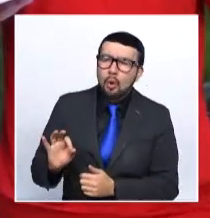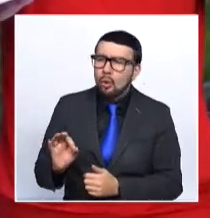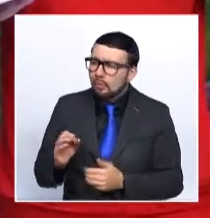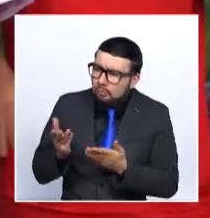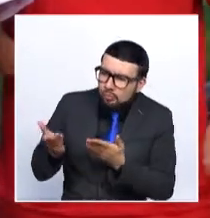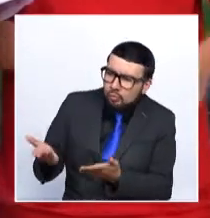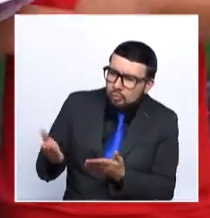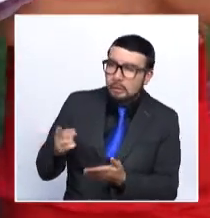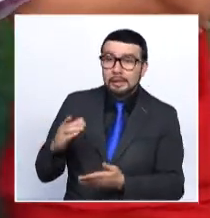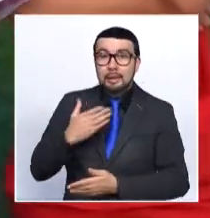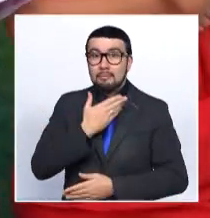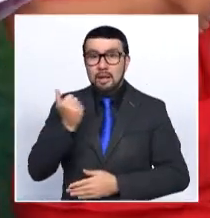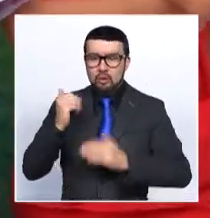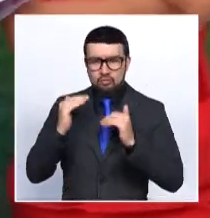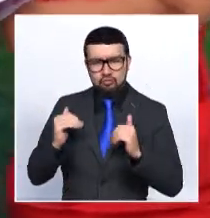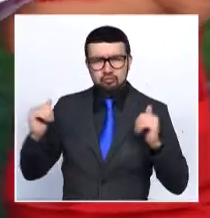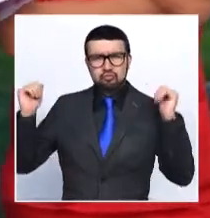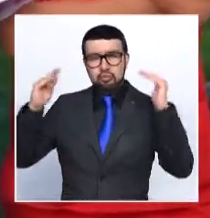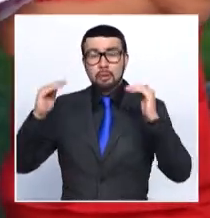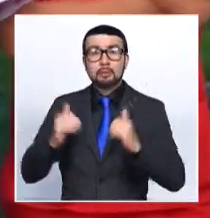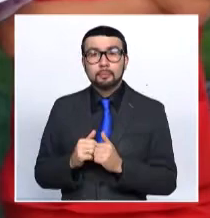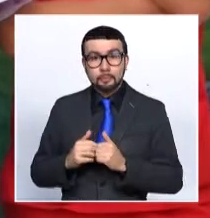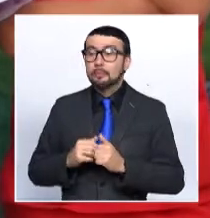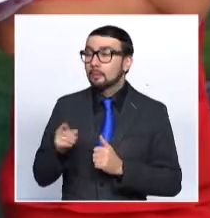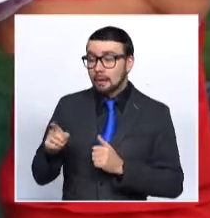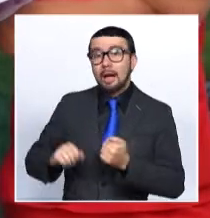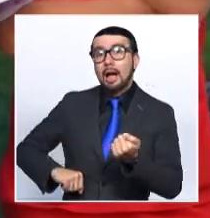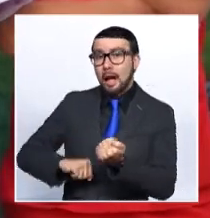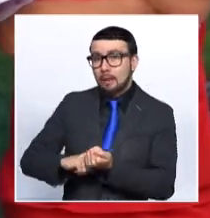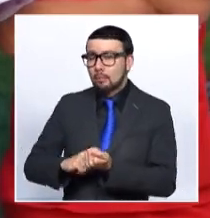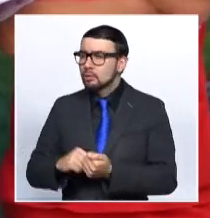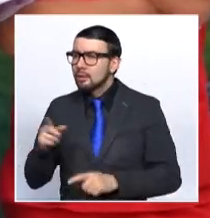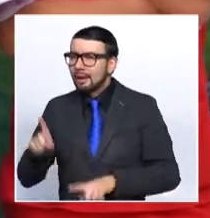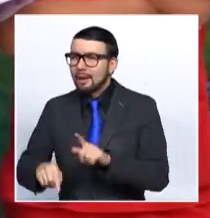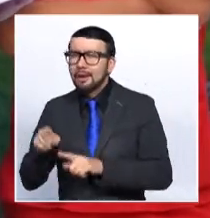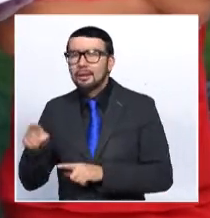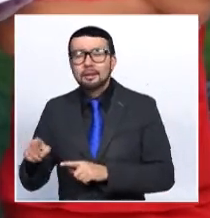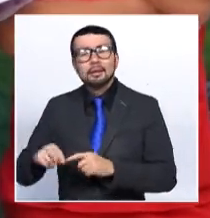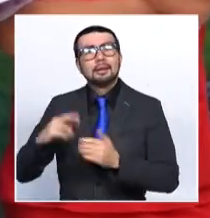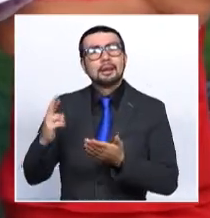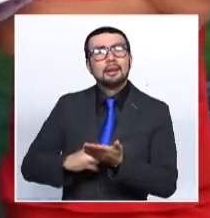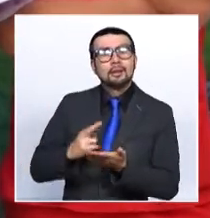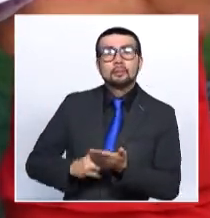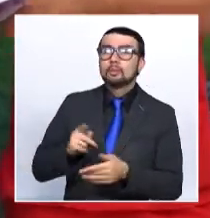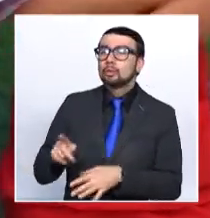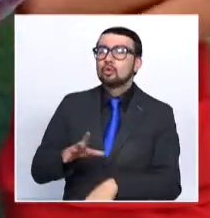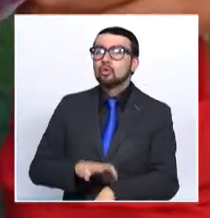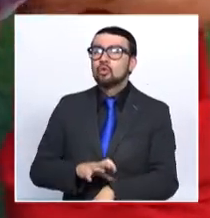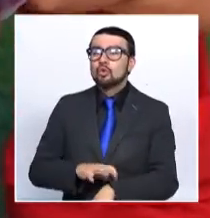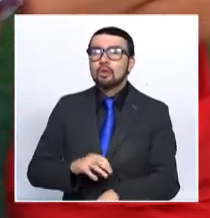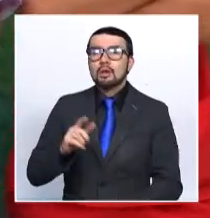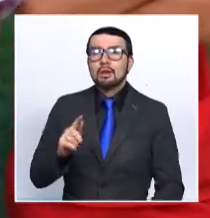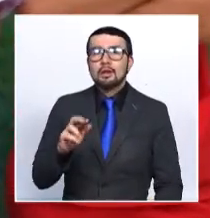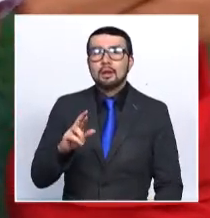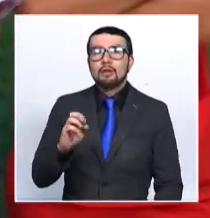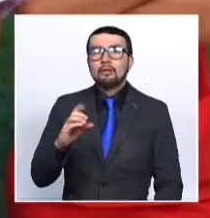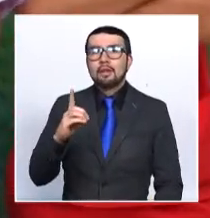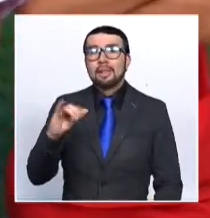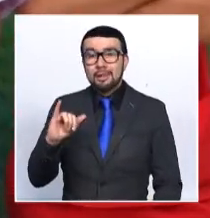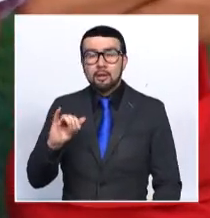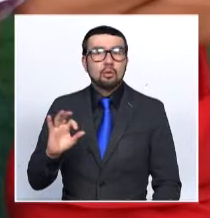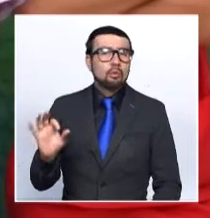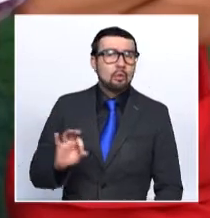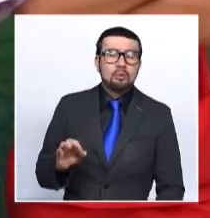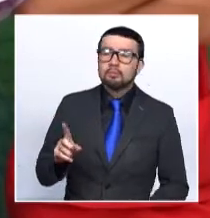más satisfactorio. Esto lo hemos apoyado en unas revistas que ha sacado el doctor Freddy, las revistas que nosotros sacamos donde damos